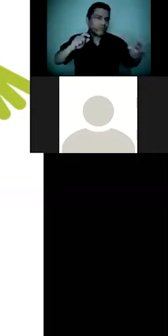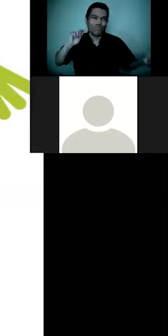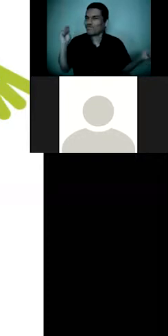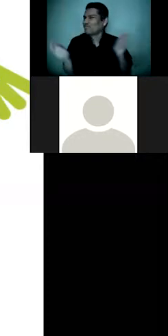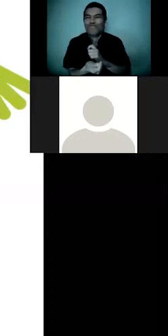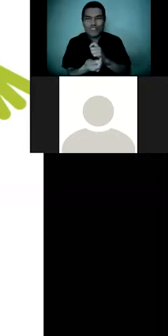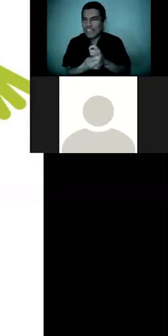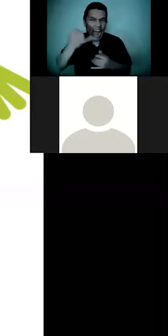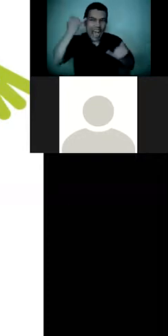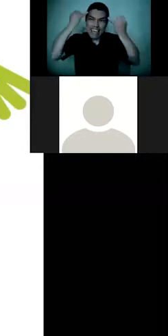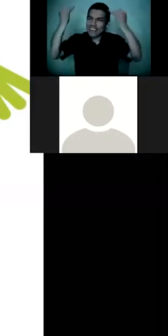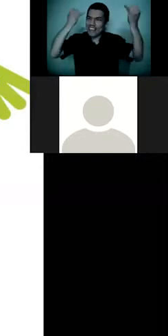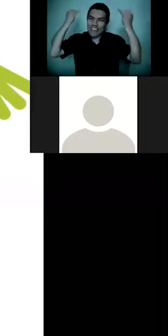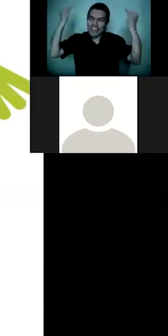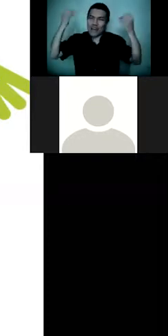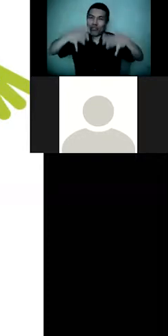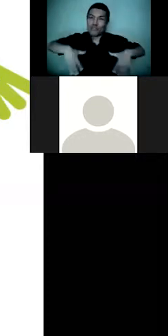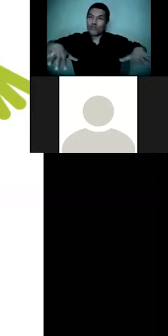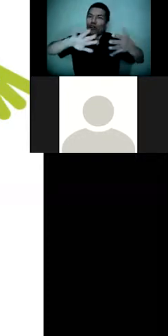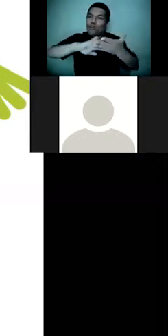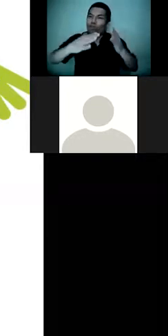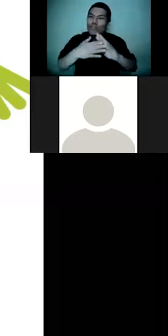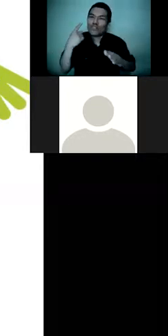de señas